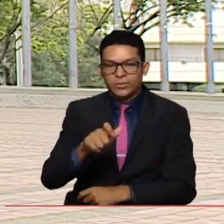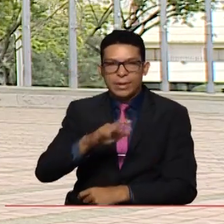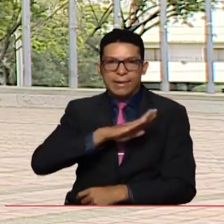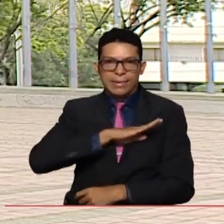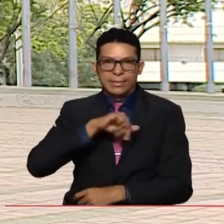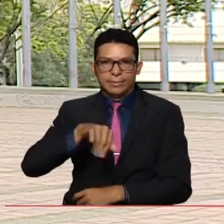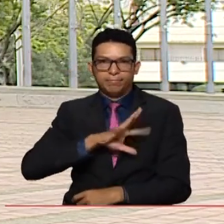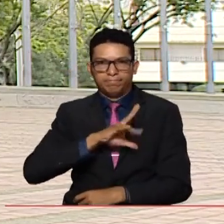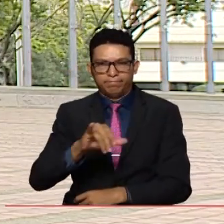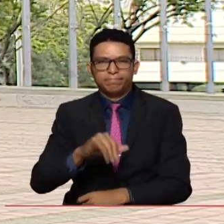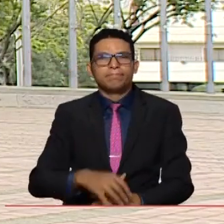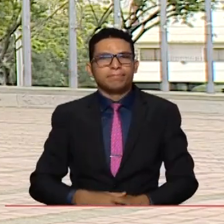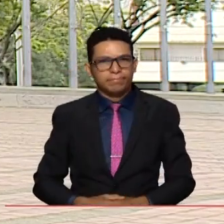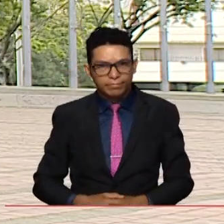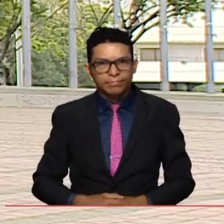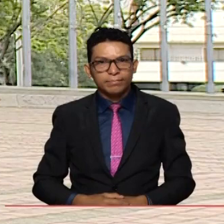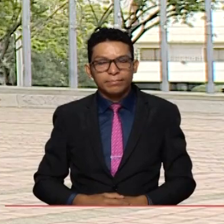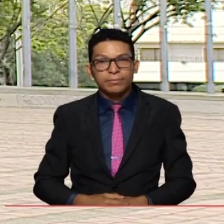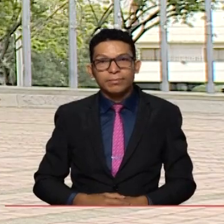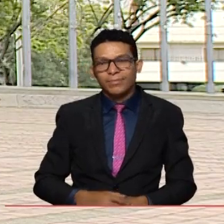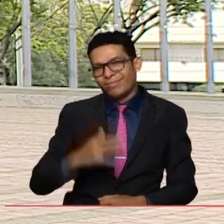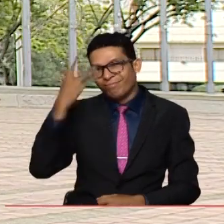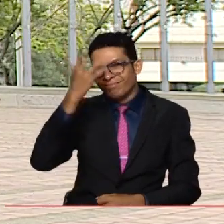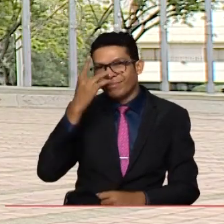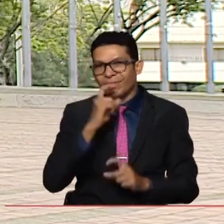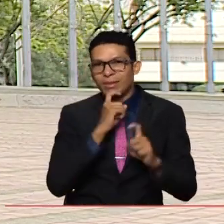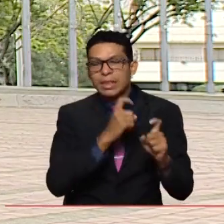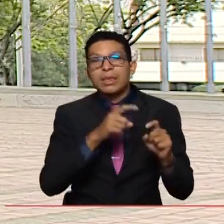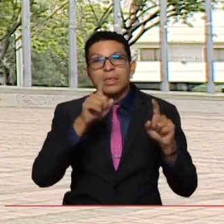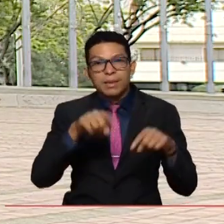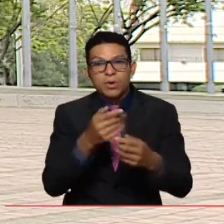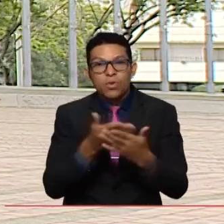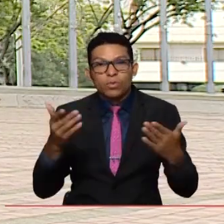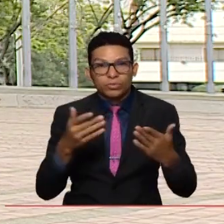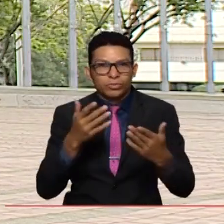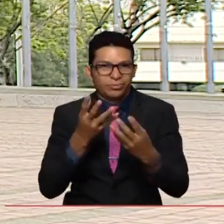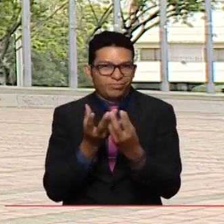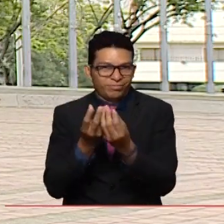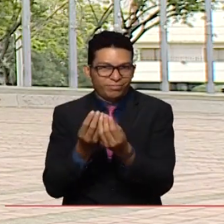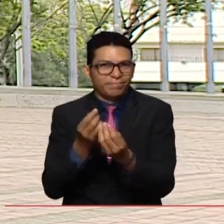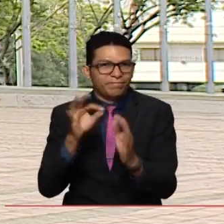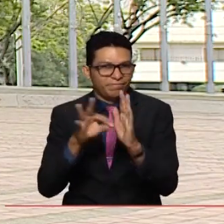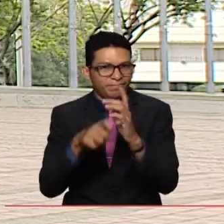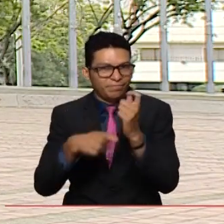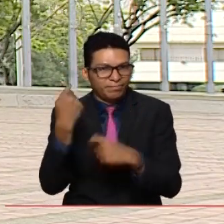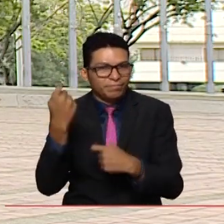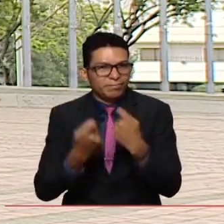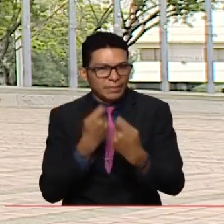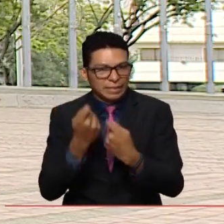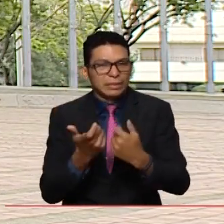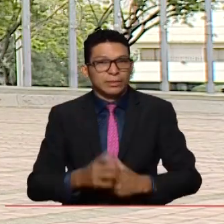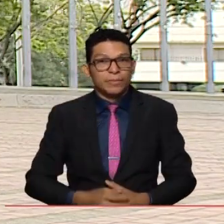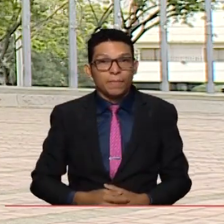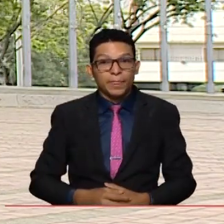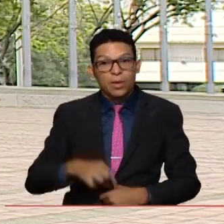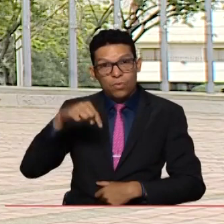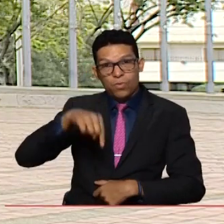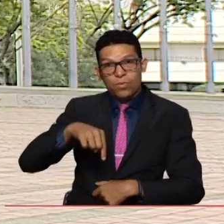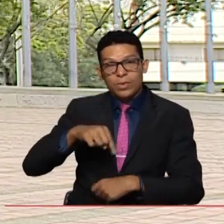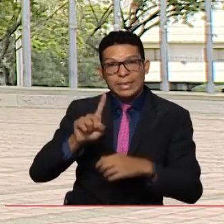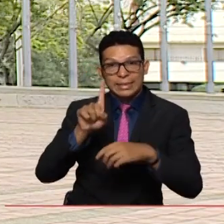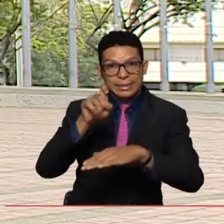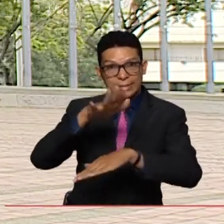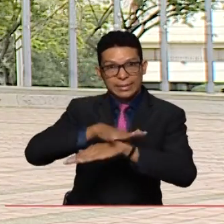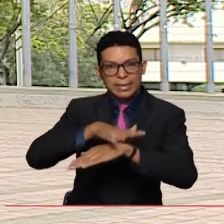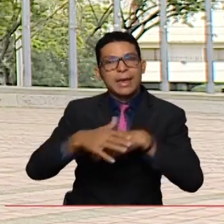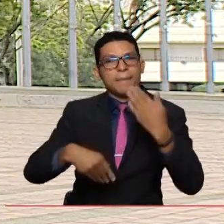Cali, igualmente con elementos alusivos a grupos criminales. Recordemos también que a partir de las 6 de la tarde del día de hoy